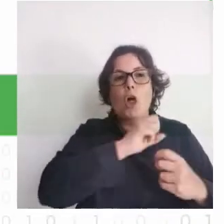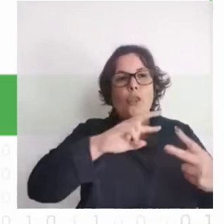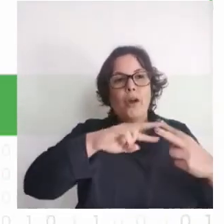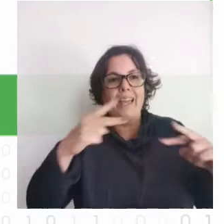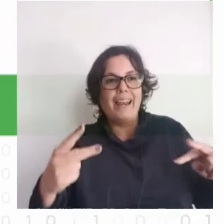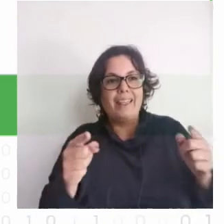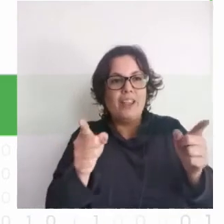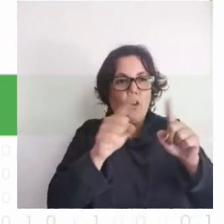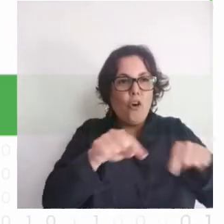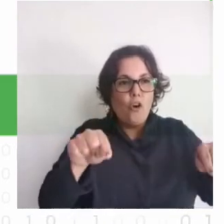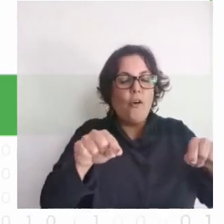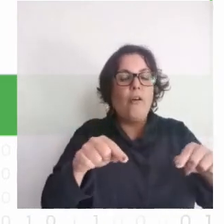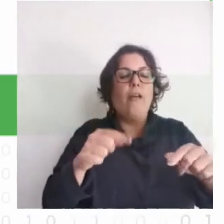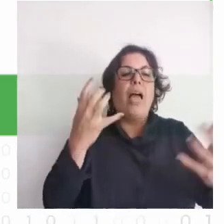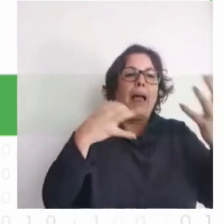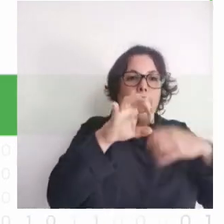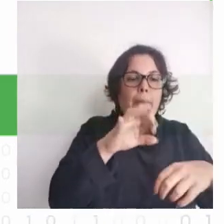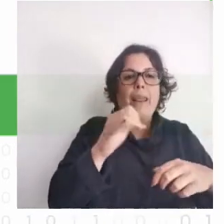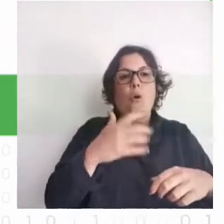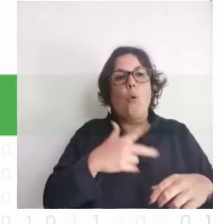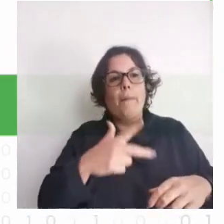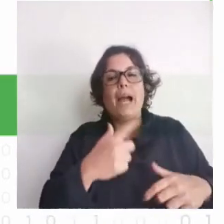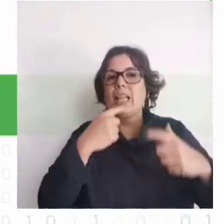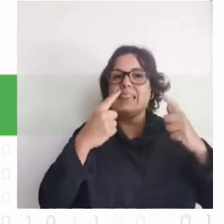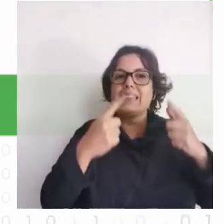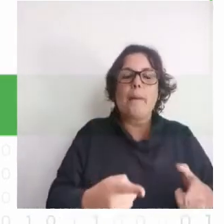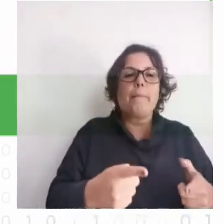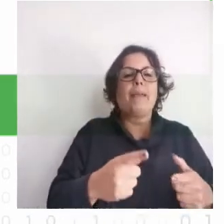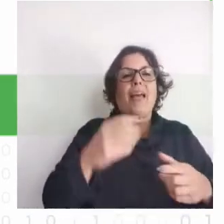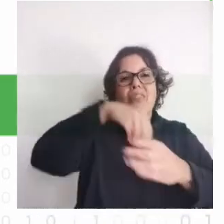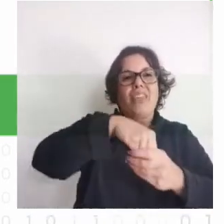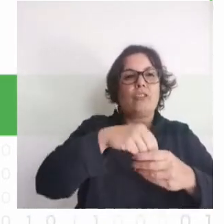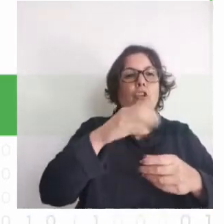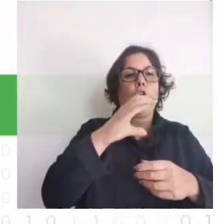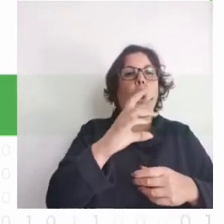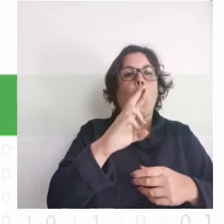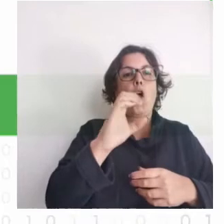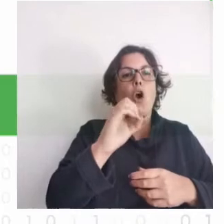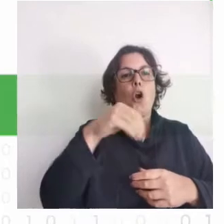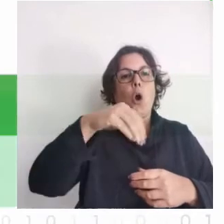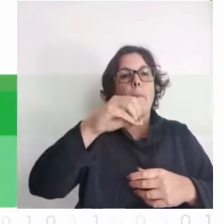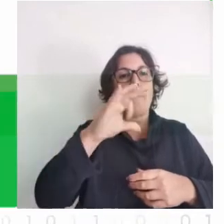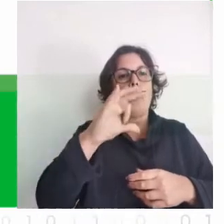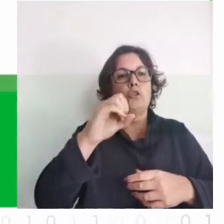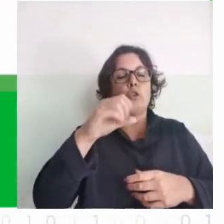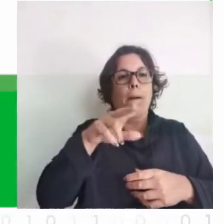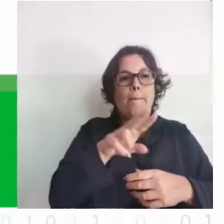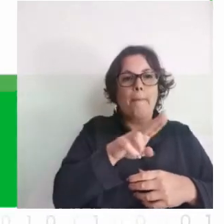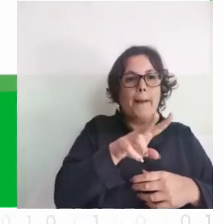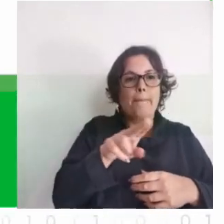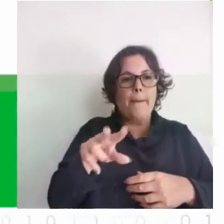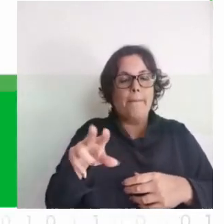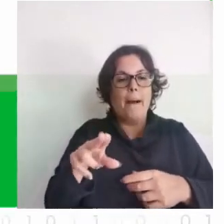el caso de los animales y de los humanos también en los cromosomas, las bases vienen de a pares, entonces lo que hacemos es nos quedamos con